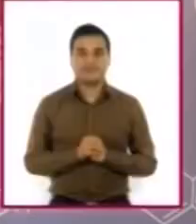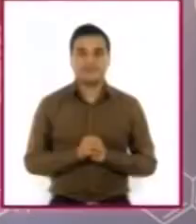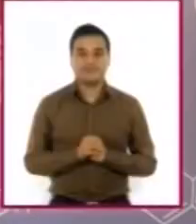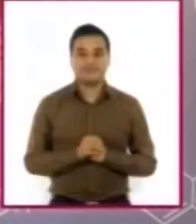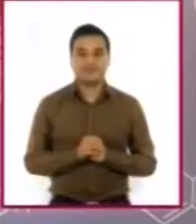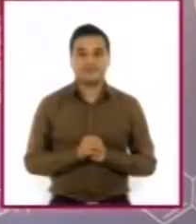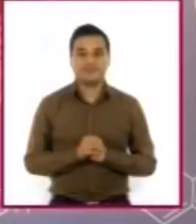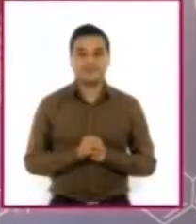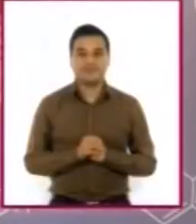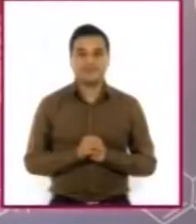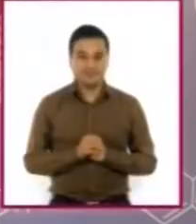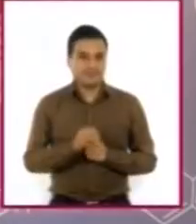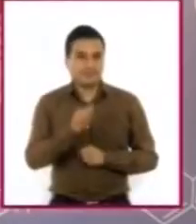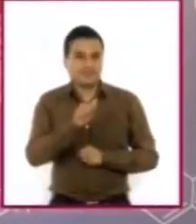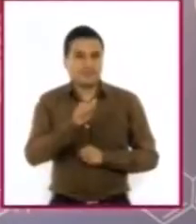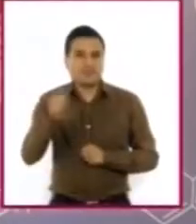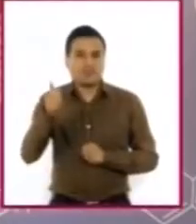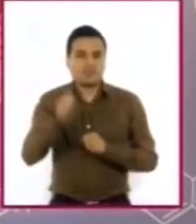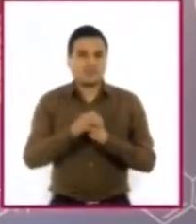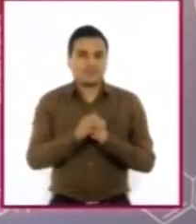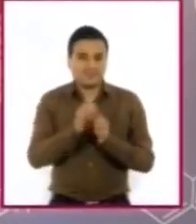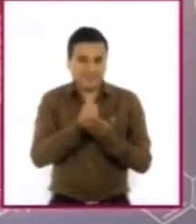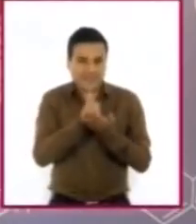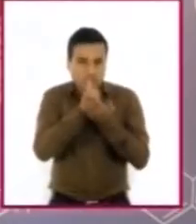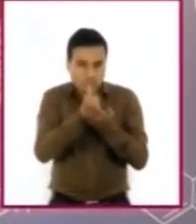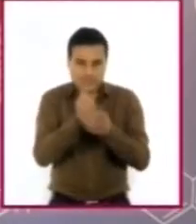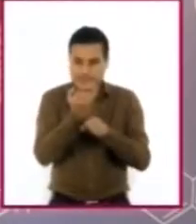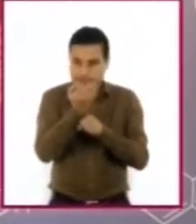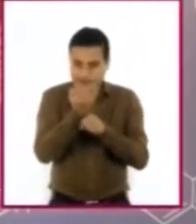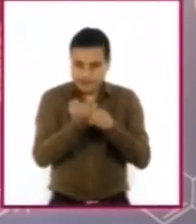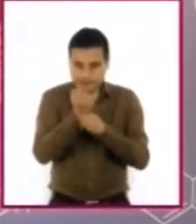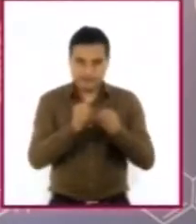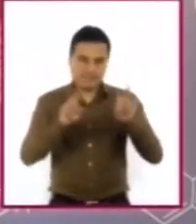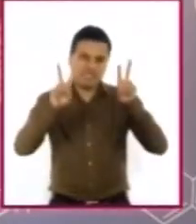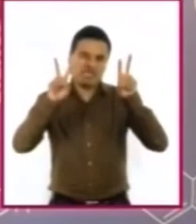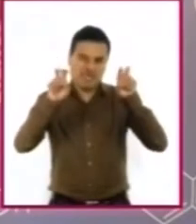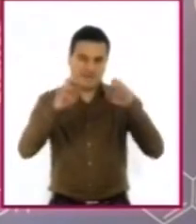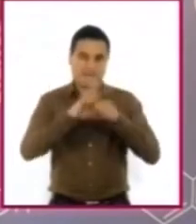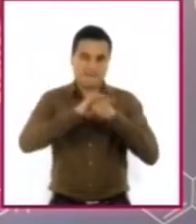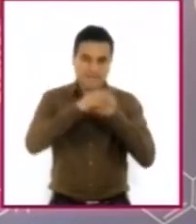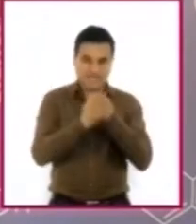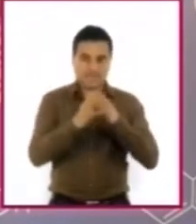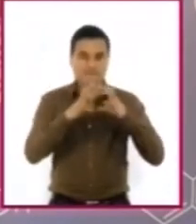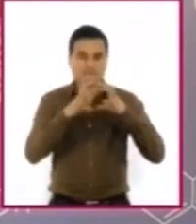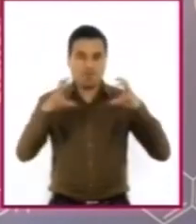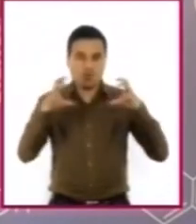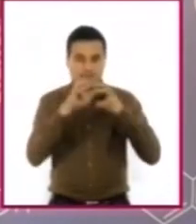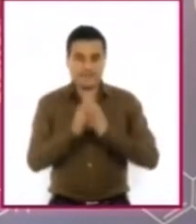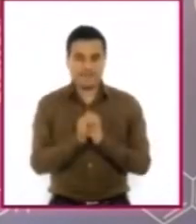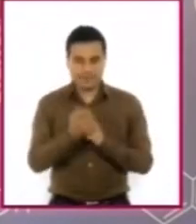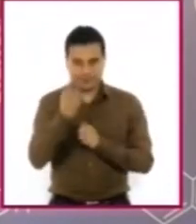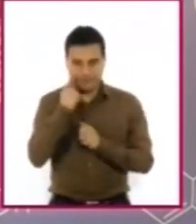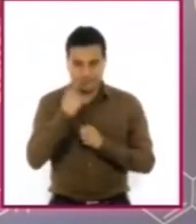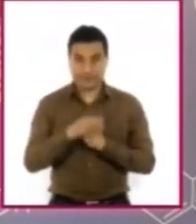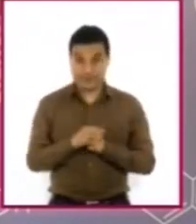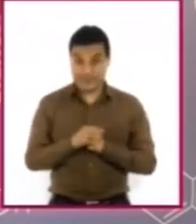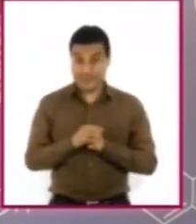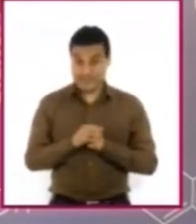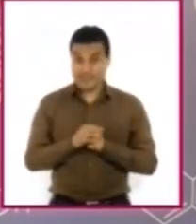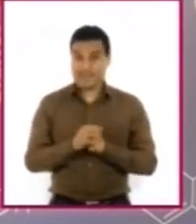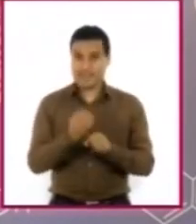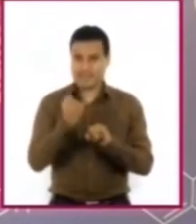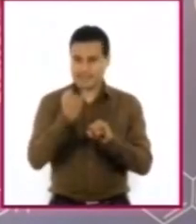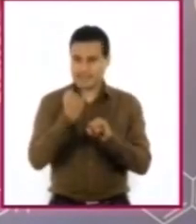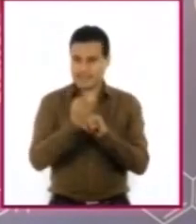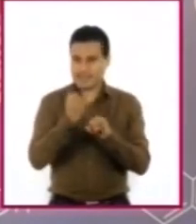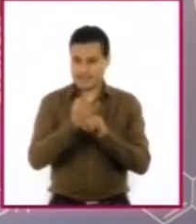Otro recurso útil para comprender cómo se mide la masa y el volumen lo puedes encontrar en la siguiente página, con una sencilla